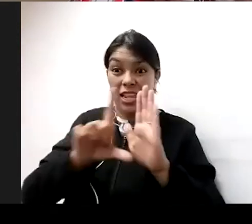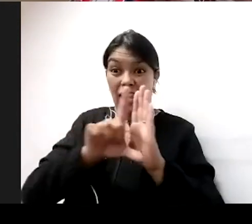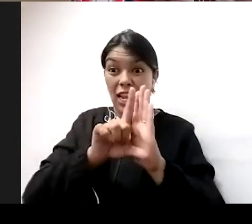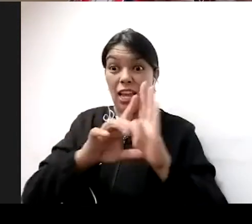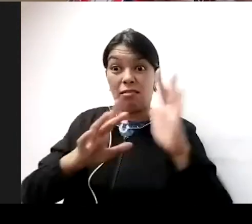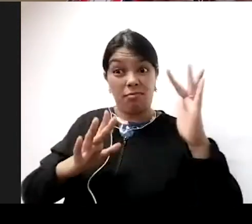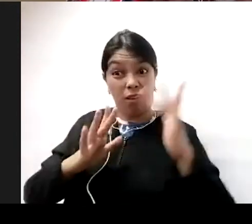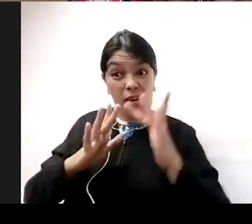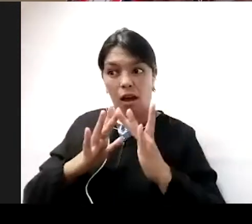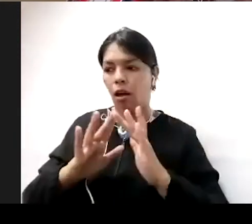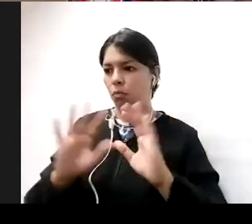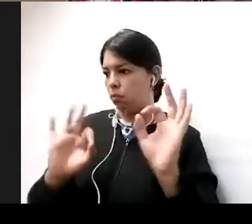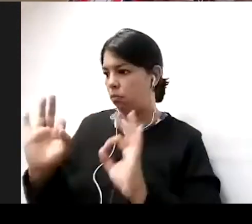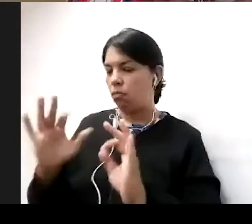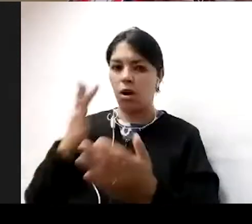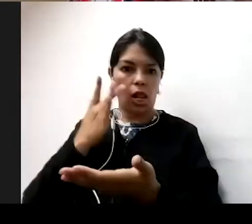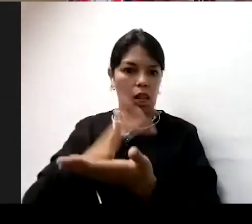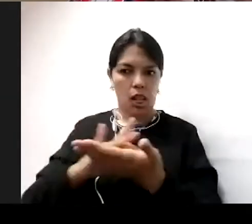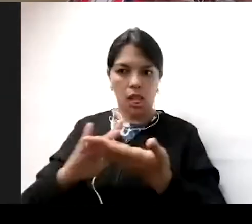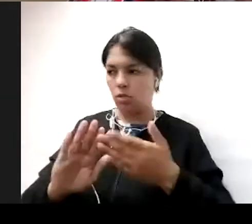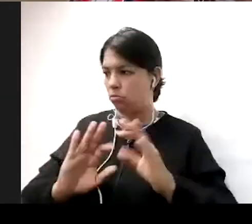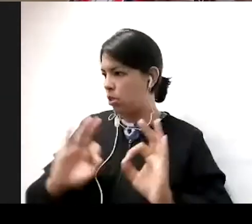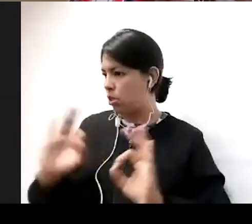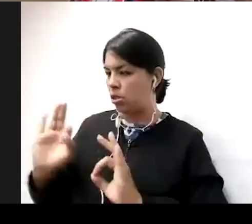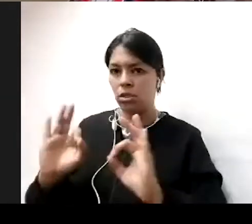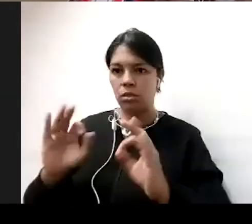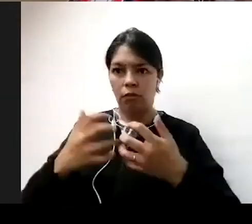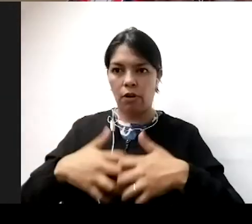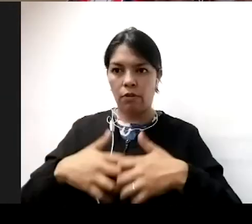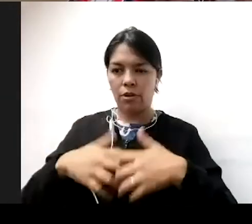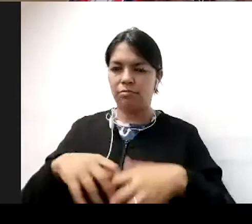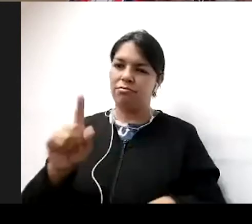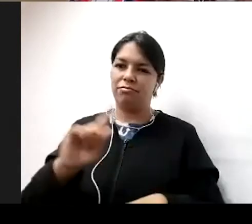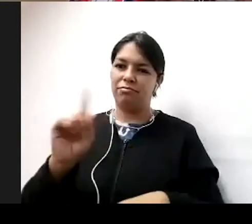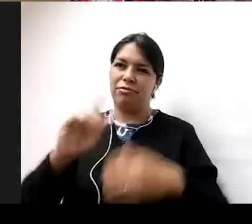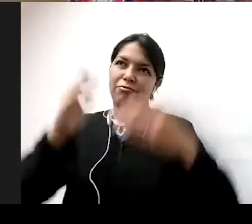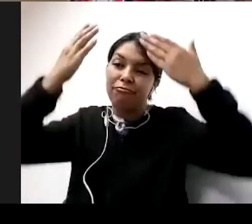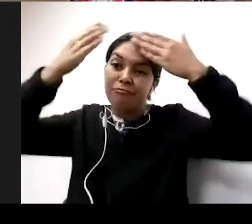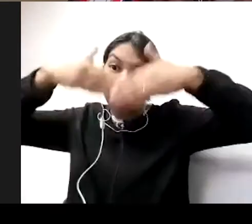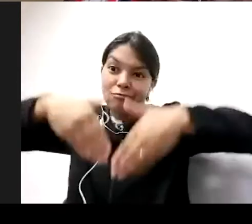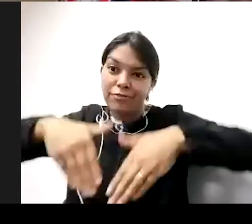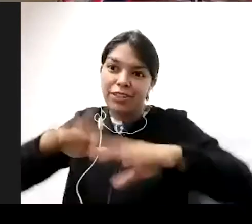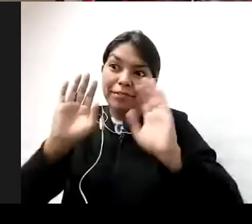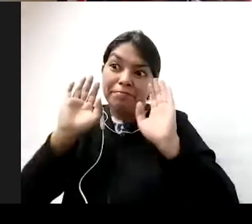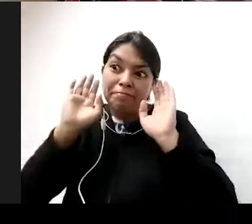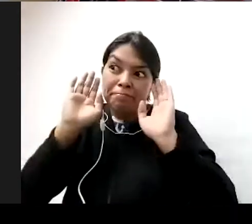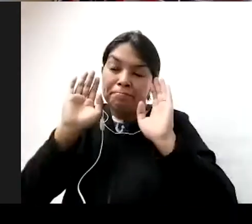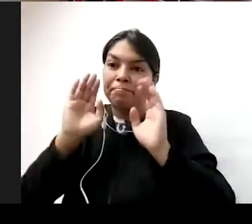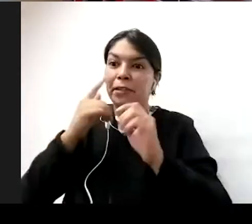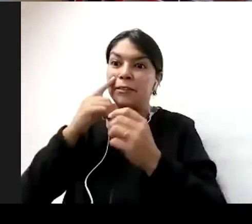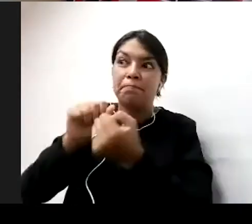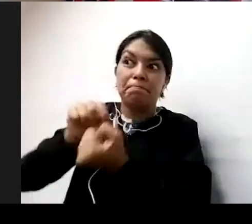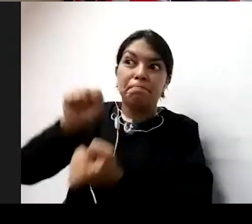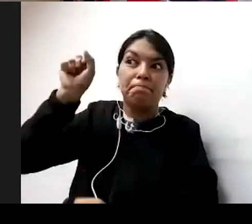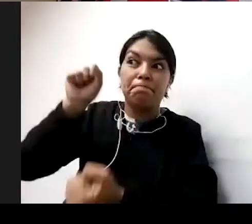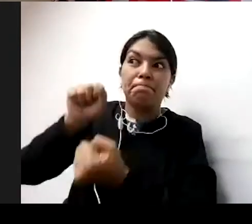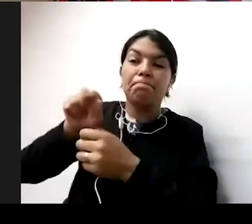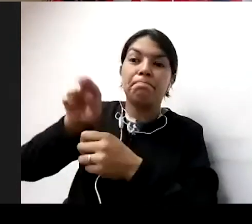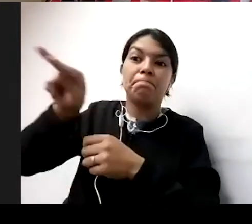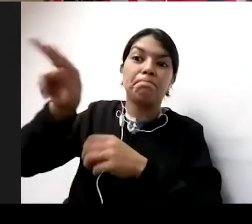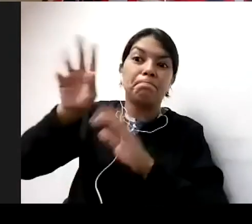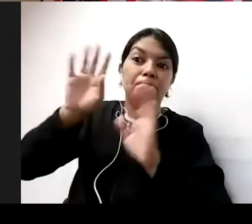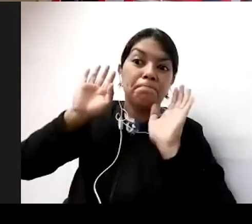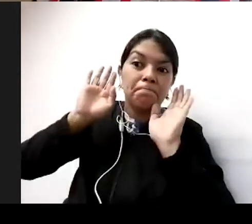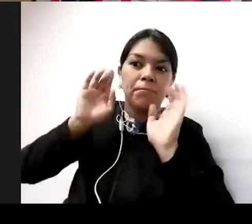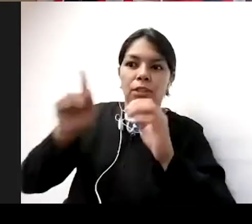de los elementos de manera rigurosa para la fabricación y por eso se desconoce muchas veces, en muchas